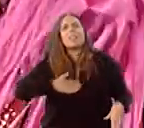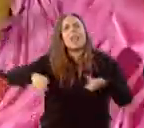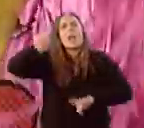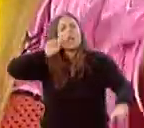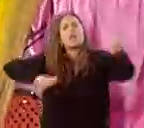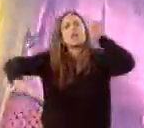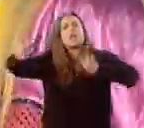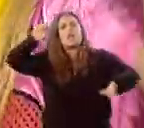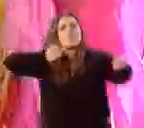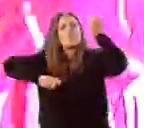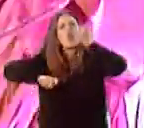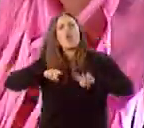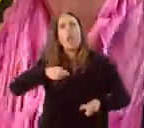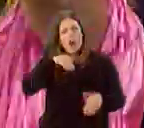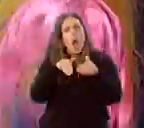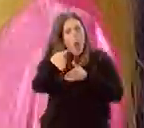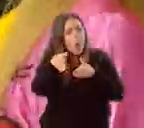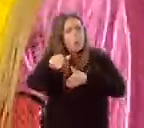sin excusas